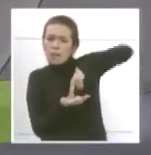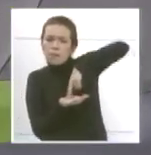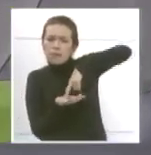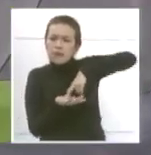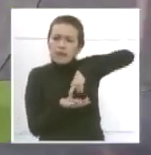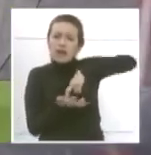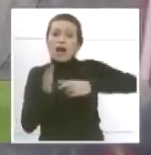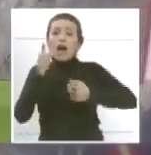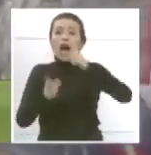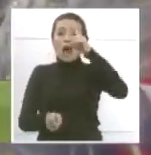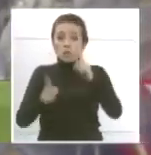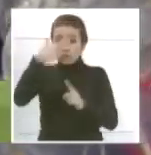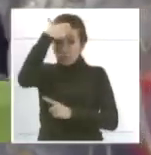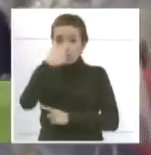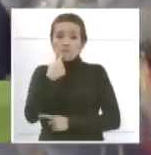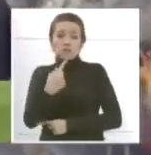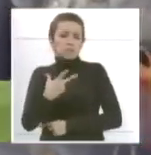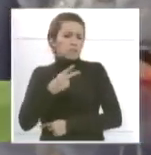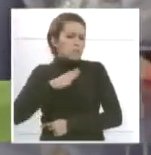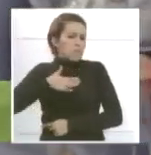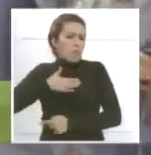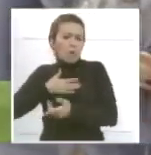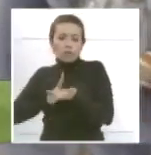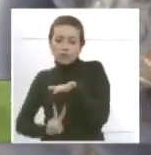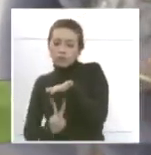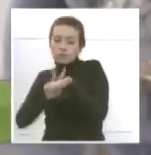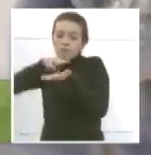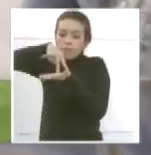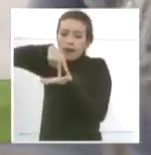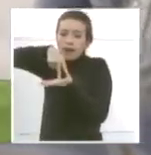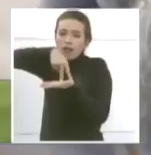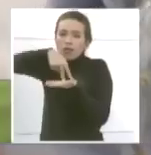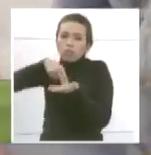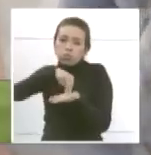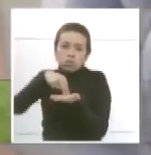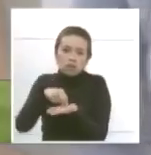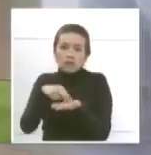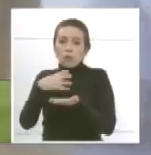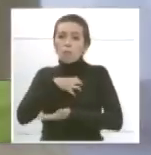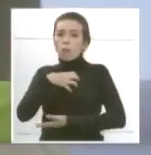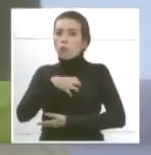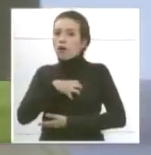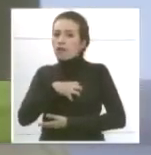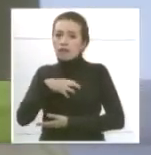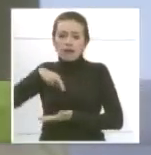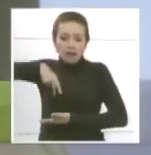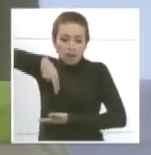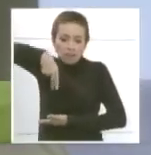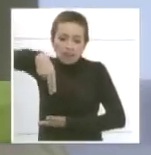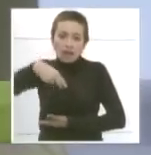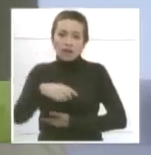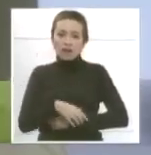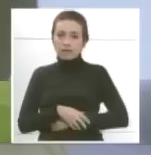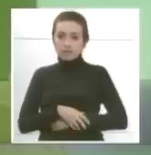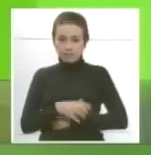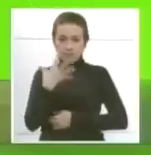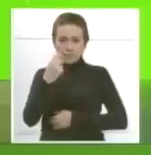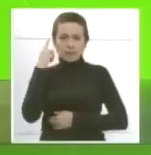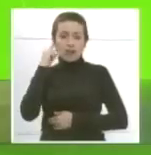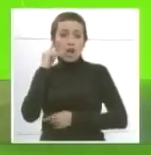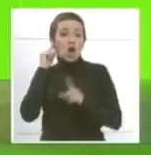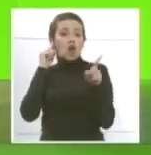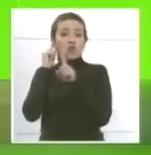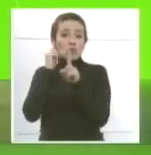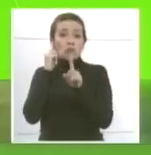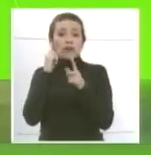personas que dicen que no pueden caminar, por ejemplo, que cuando se paran pierden la fuerza, ¿ok? Generalmente no es que pierde la fuerza porque